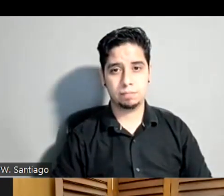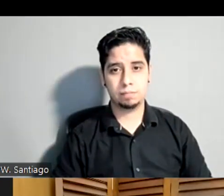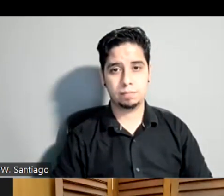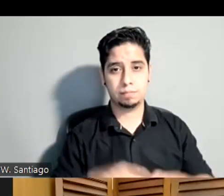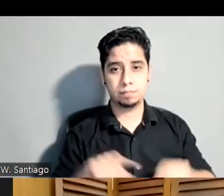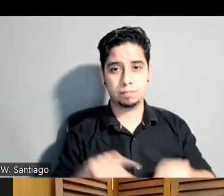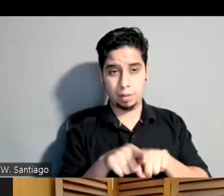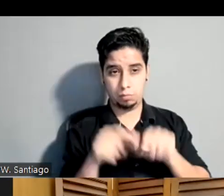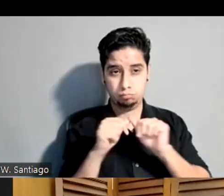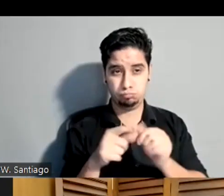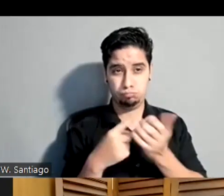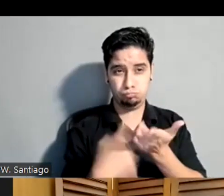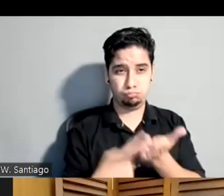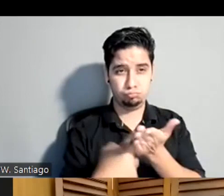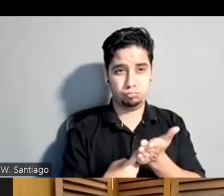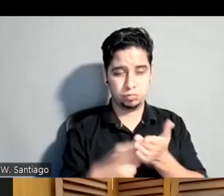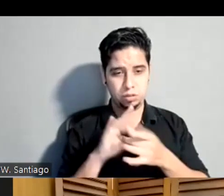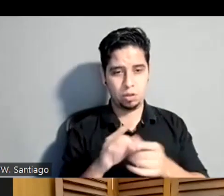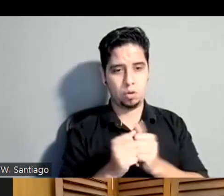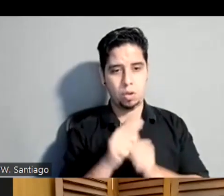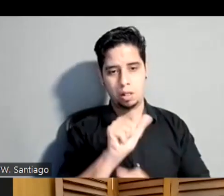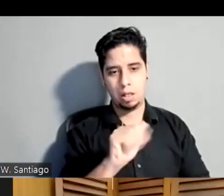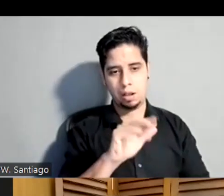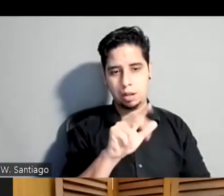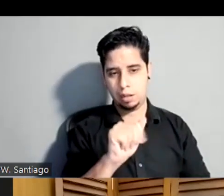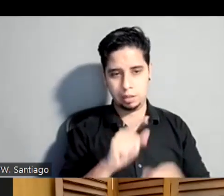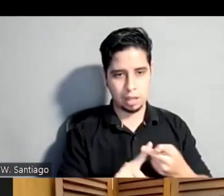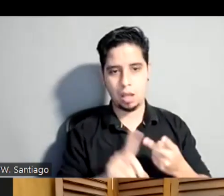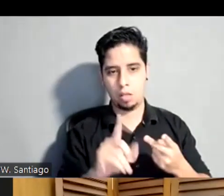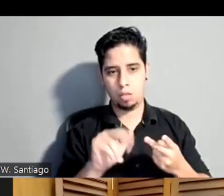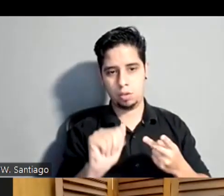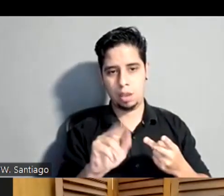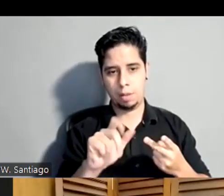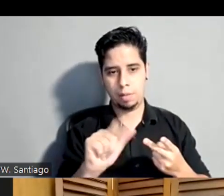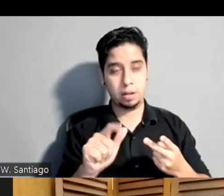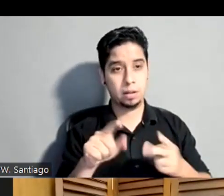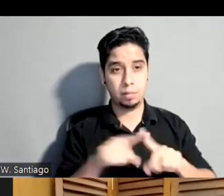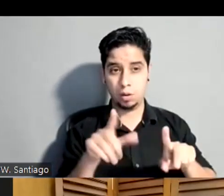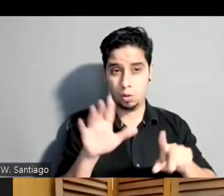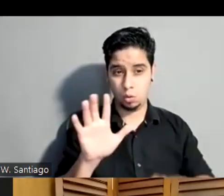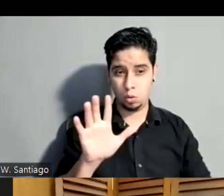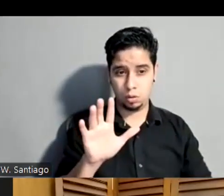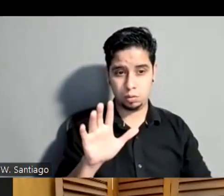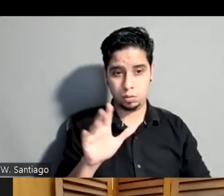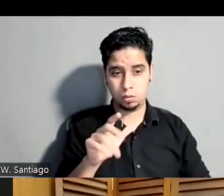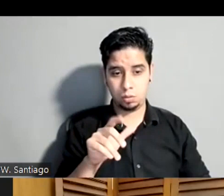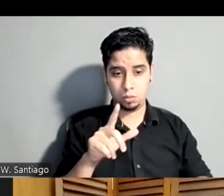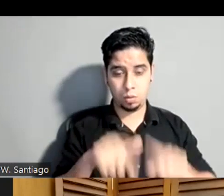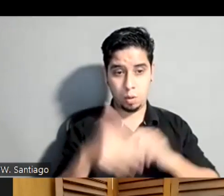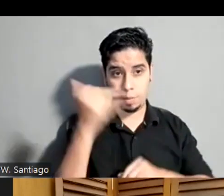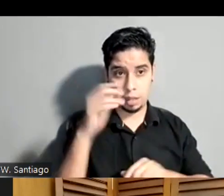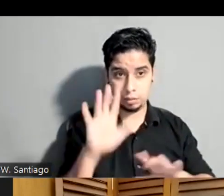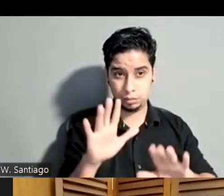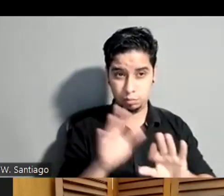la discusión sobre la carreta y sobre Doña Bárbara también. Ay, pero quiero, espérate, que no se me puede, no